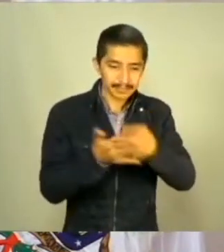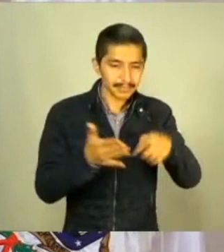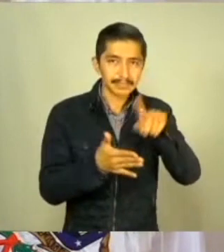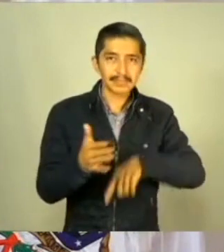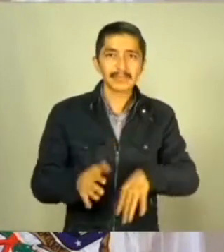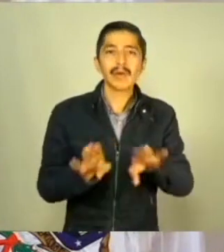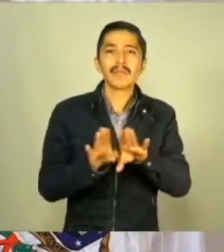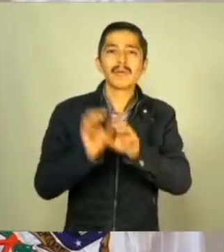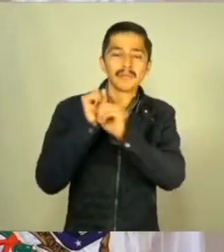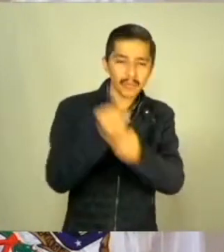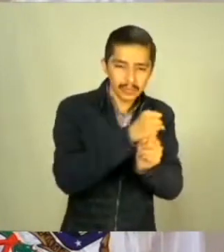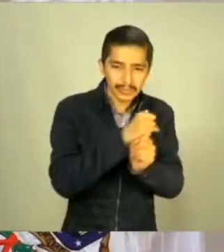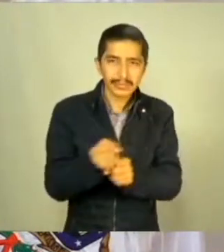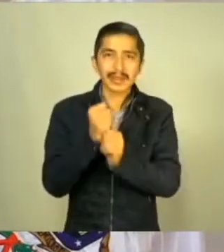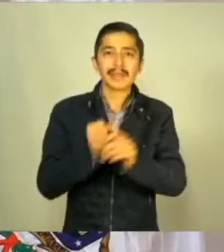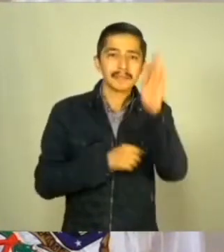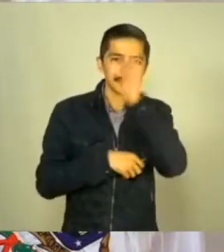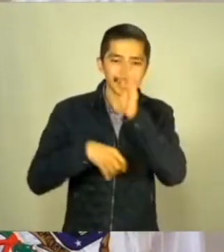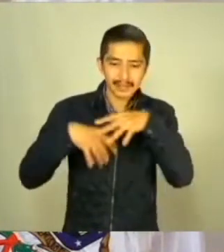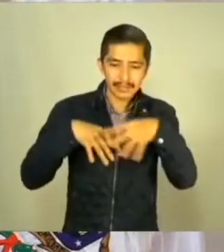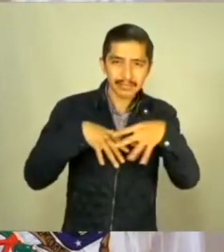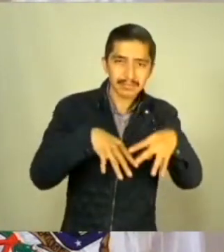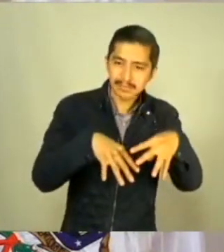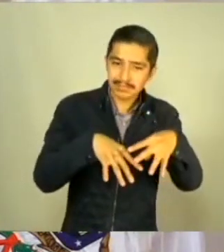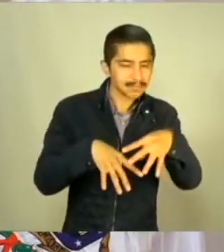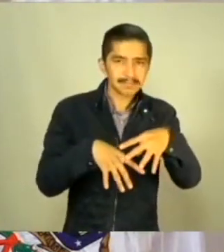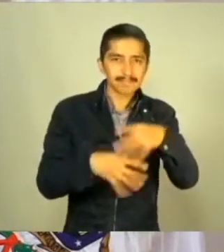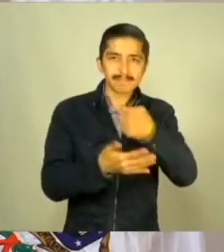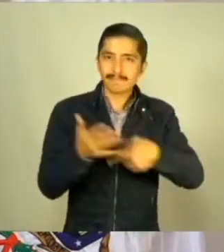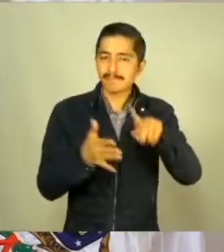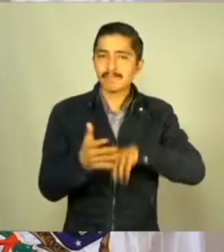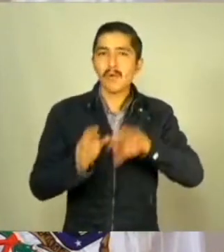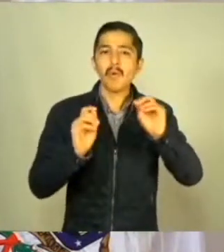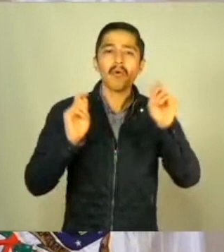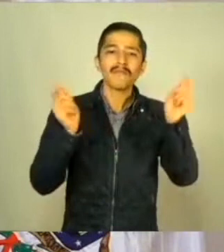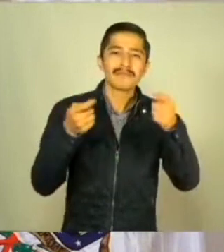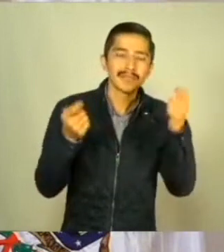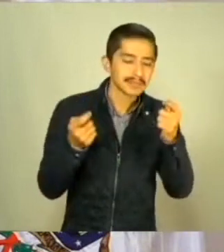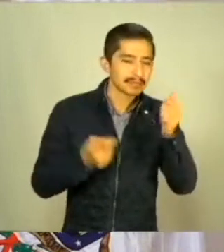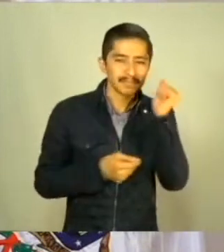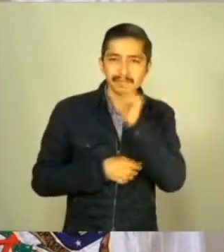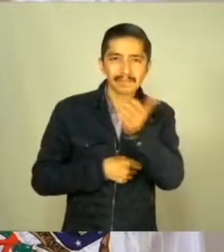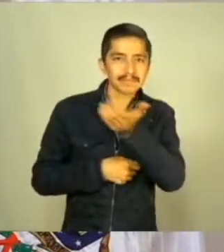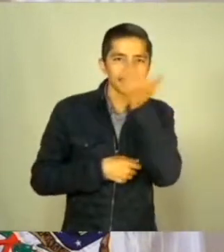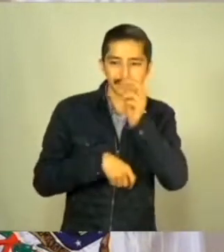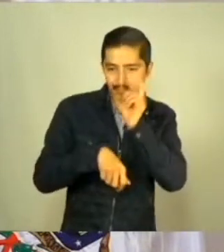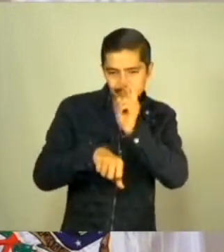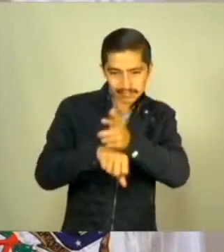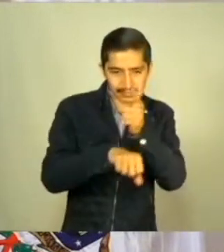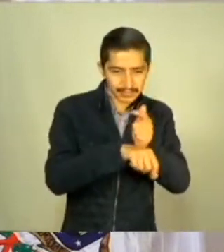posadas peregrinaciones y verbenas populares que son muy frecuentes y muy comunes